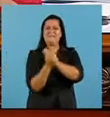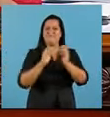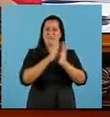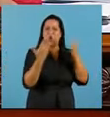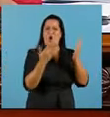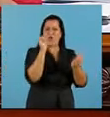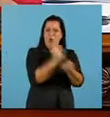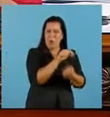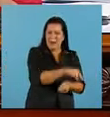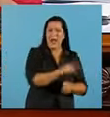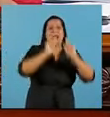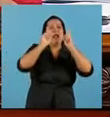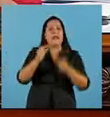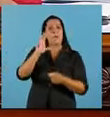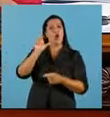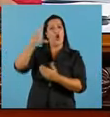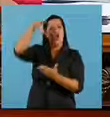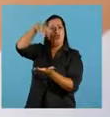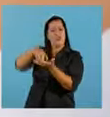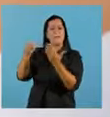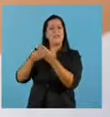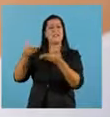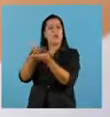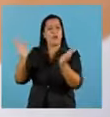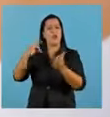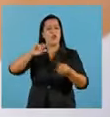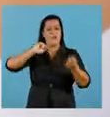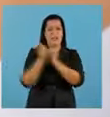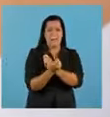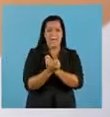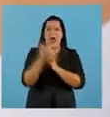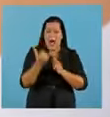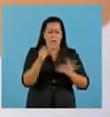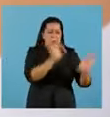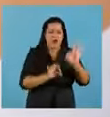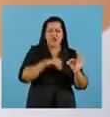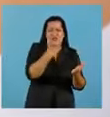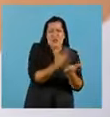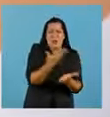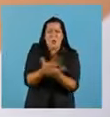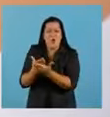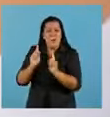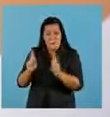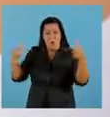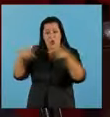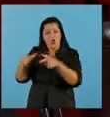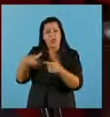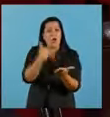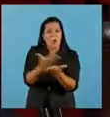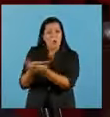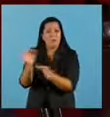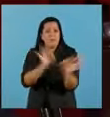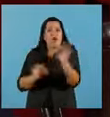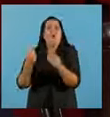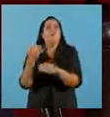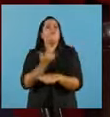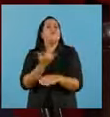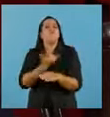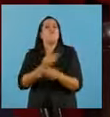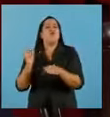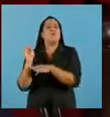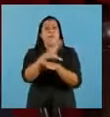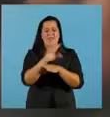fortalecer el rol del Ministerio Público. Todos los proyectos que proponga este Consejo serán enviados a consideración